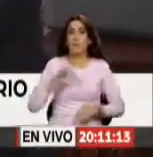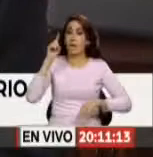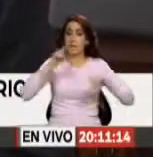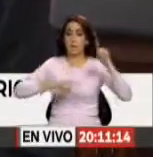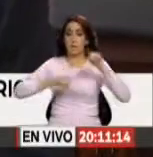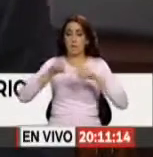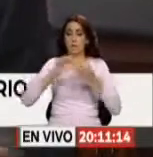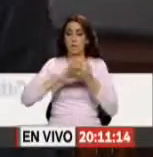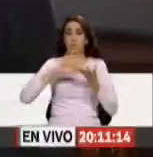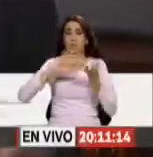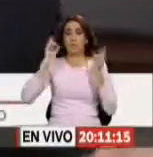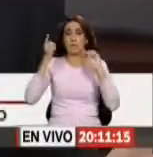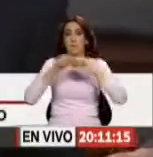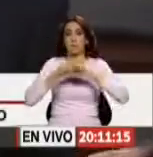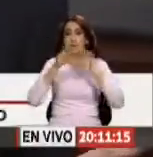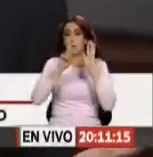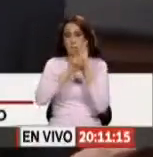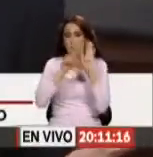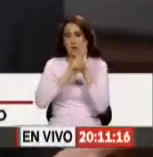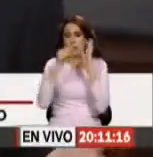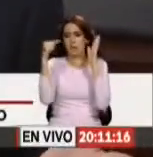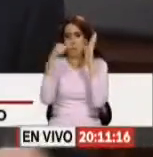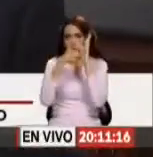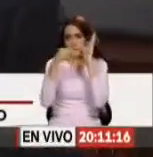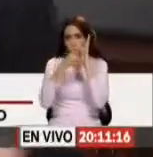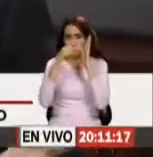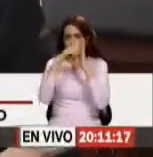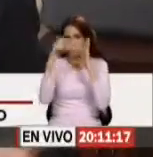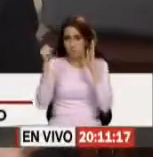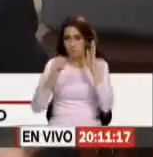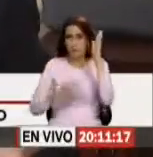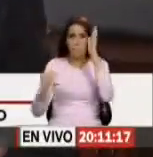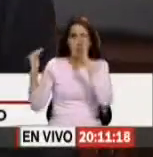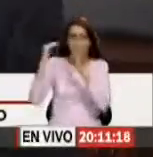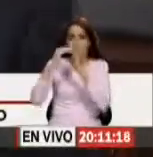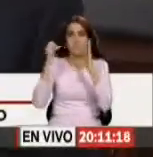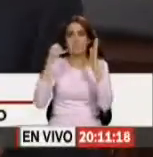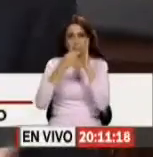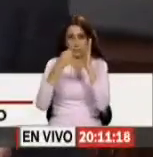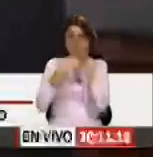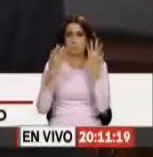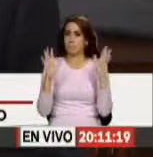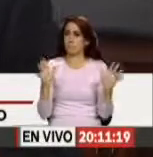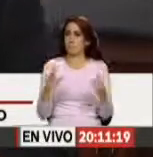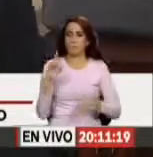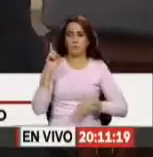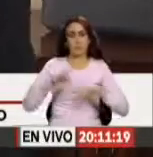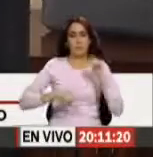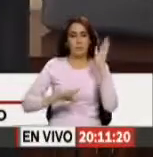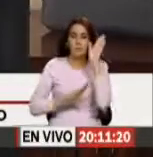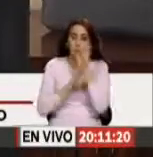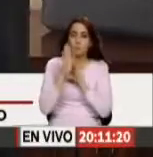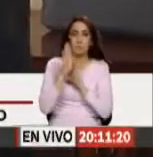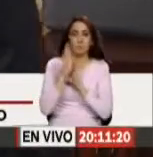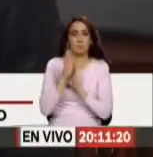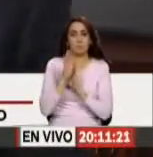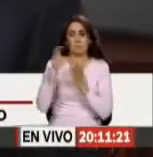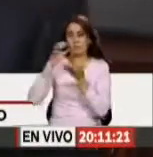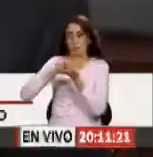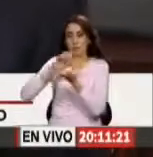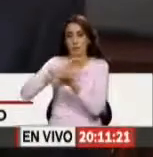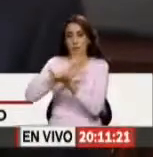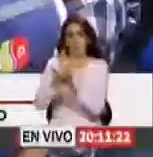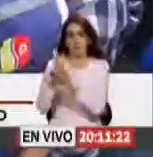de reformas tributarias. Yo no creo que va a ser posible un aumento del IVA. Creo que esto no pasaría por la Asamblea durante el periodo